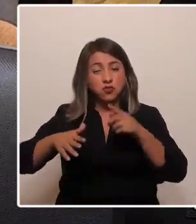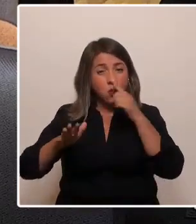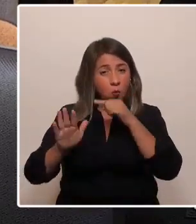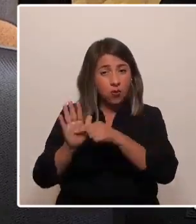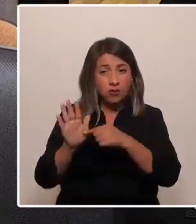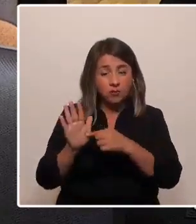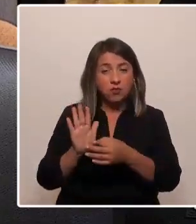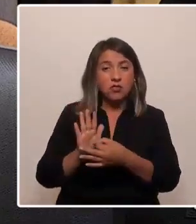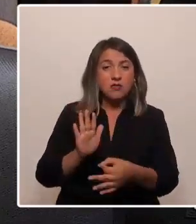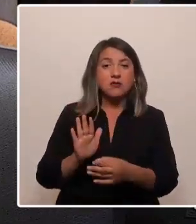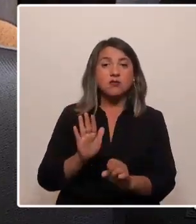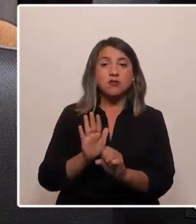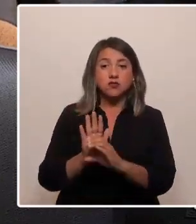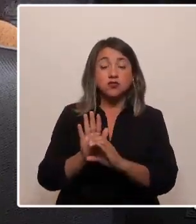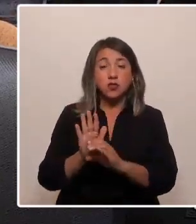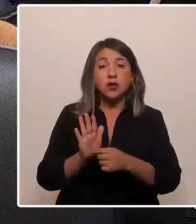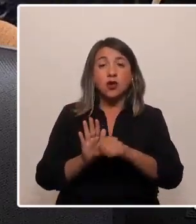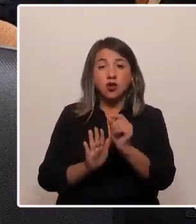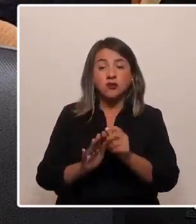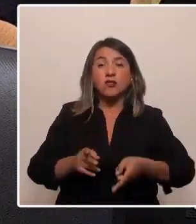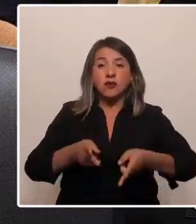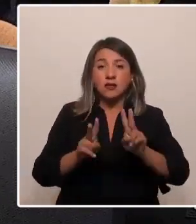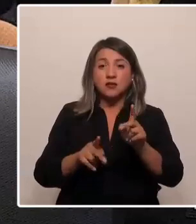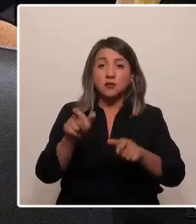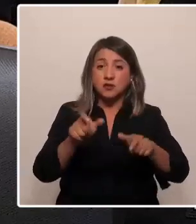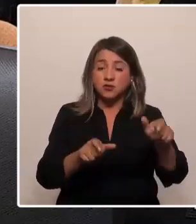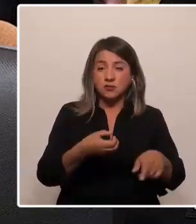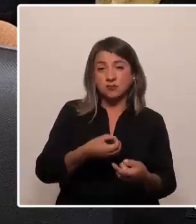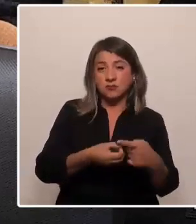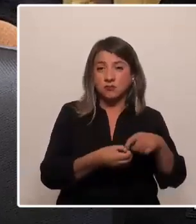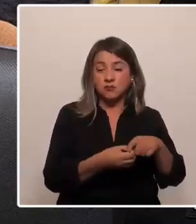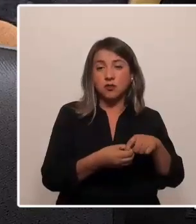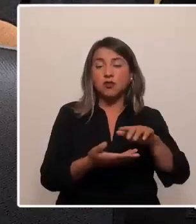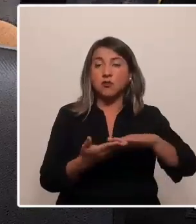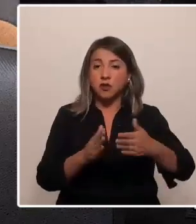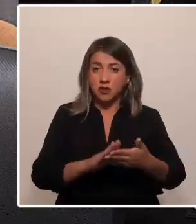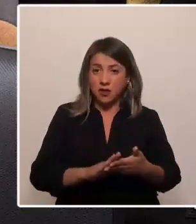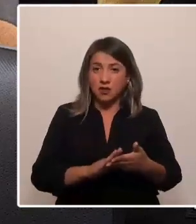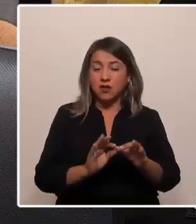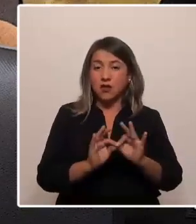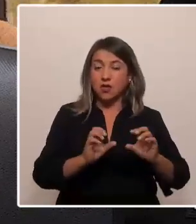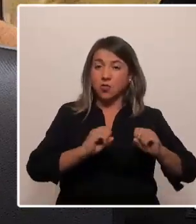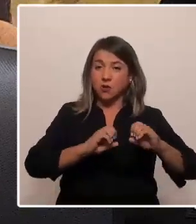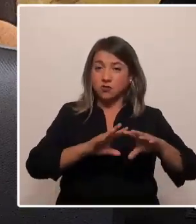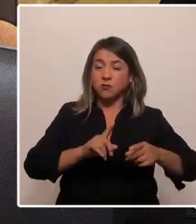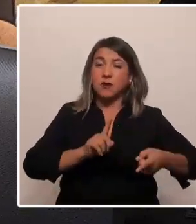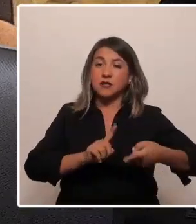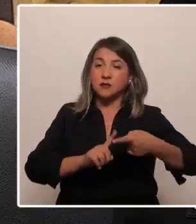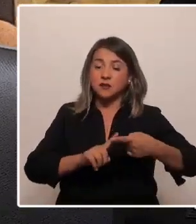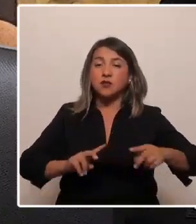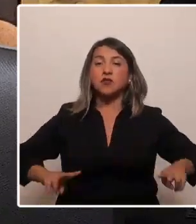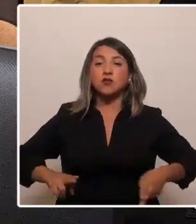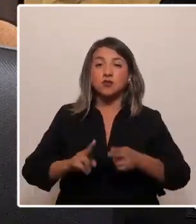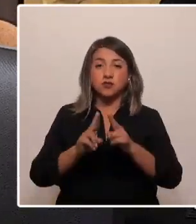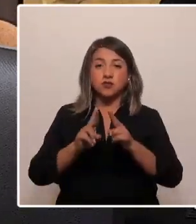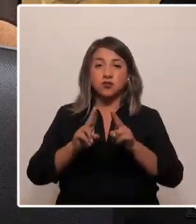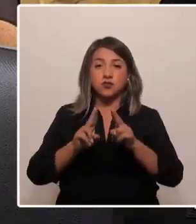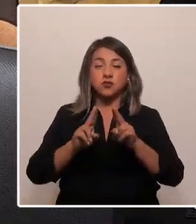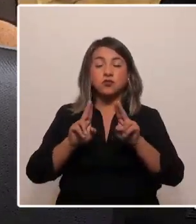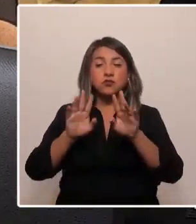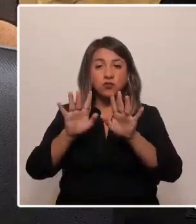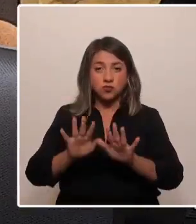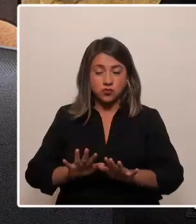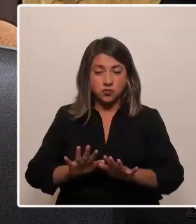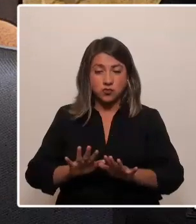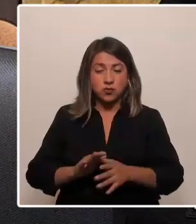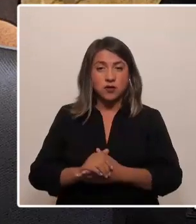que la Constitución reconoce el derecho de las y los integrantes de cada comunidad educativa a participar de la construcción del proyecto educativo.